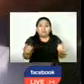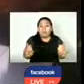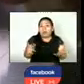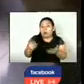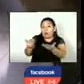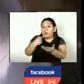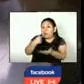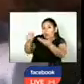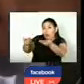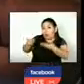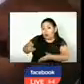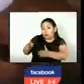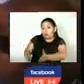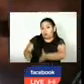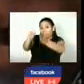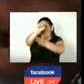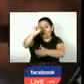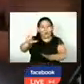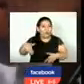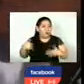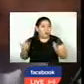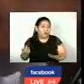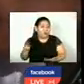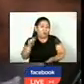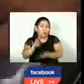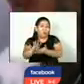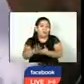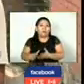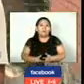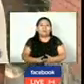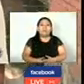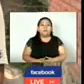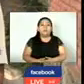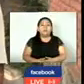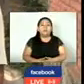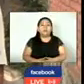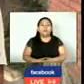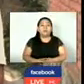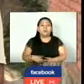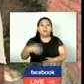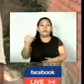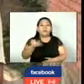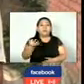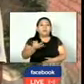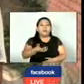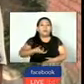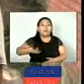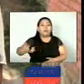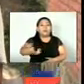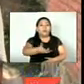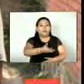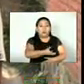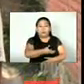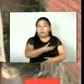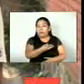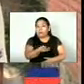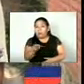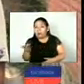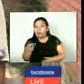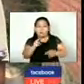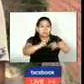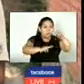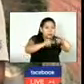institución ya que no poseen los recursos suficientes nosotros necesitamos materiales de